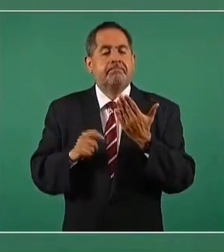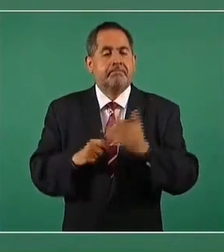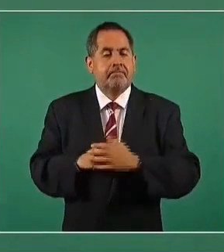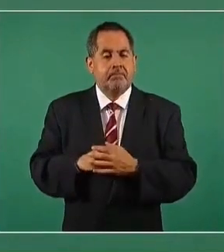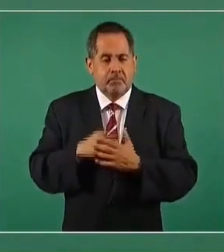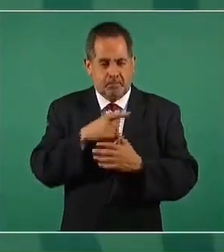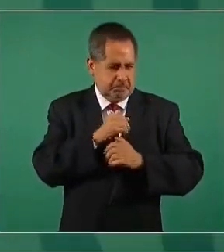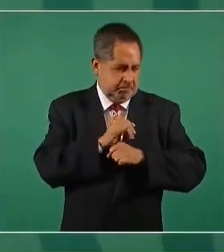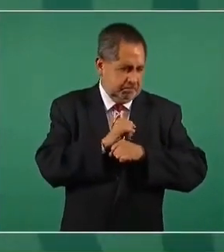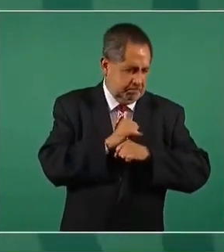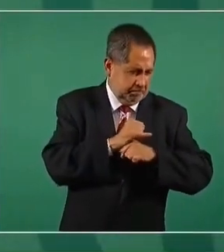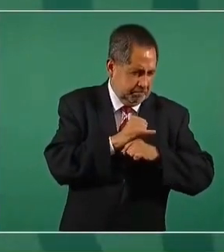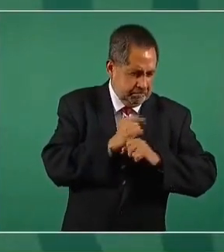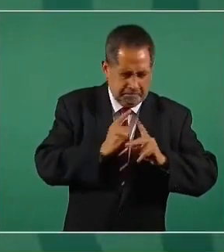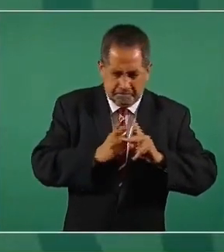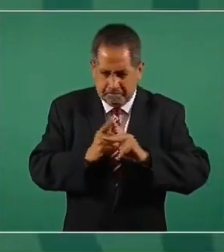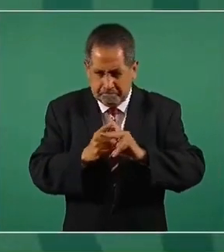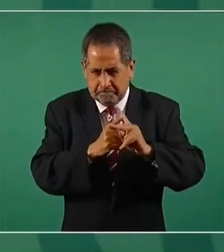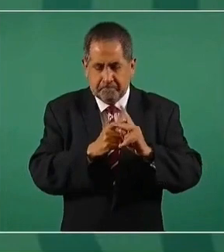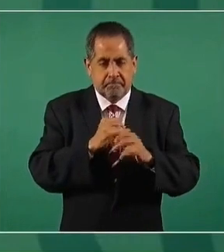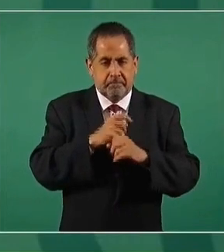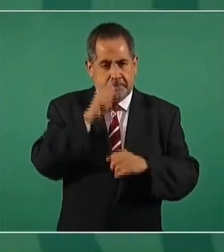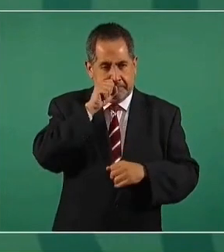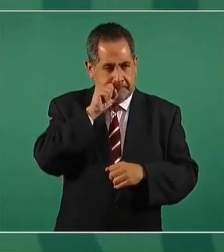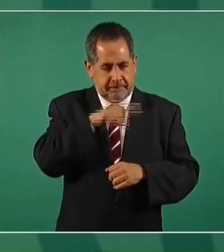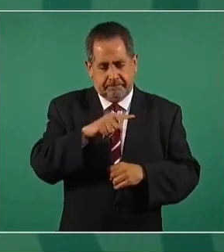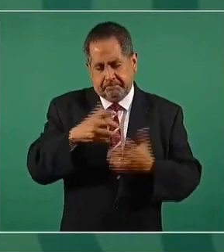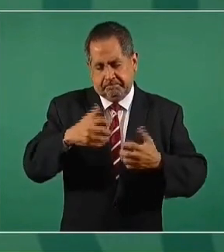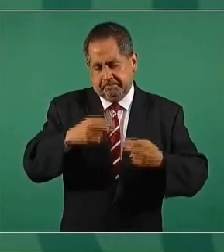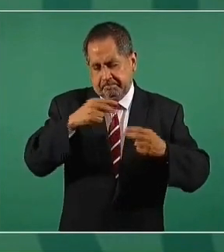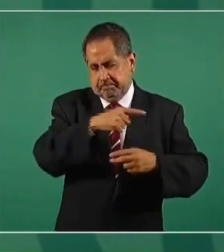un estudio también de una empresa